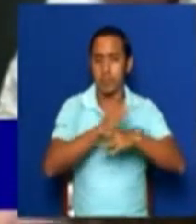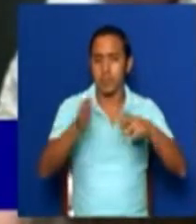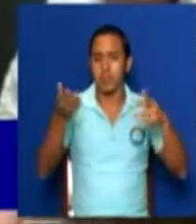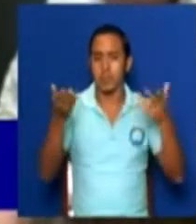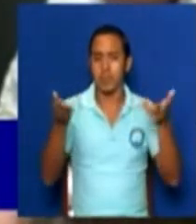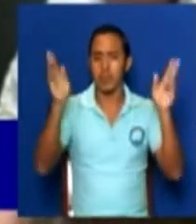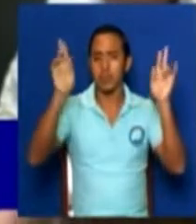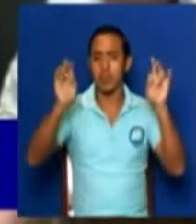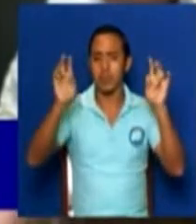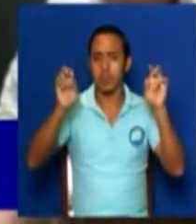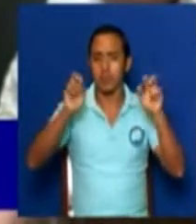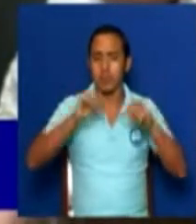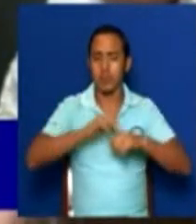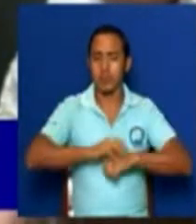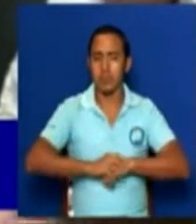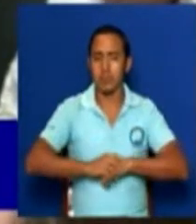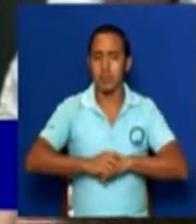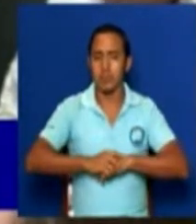de estos temas.